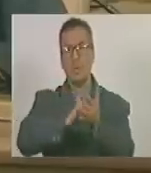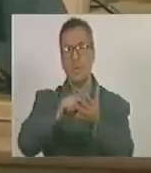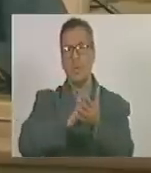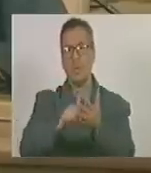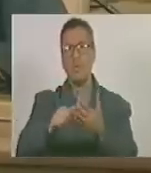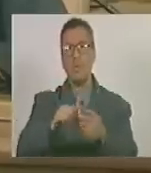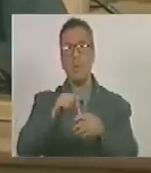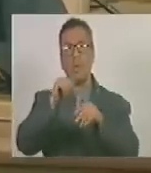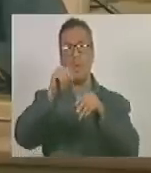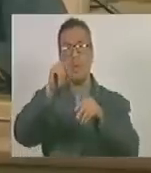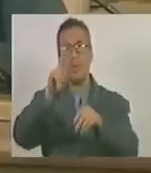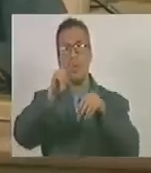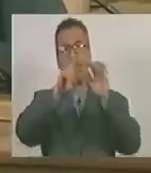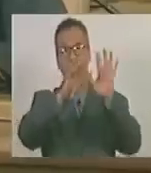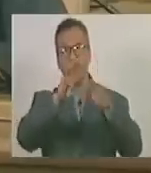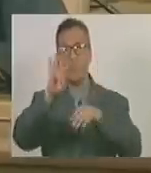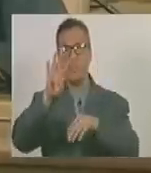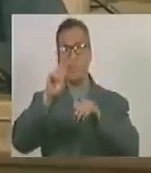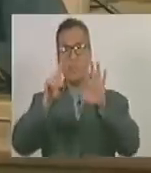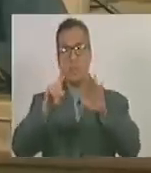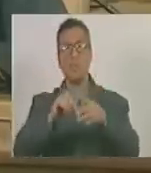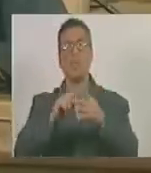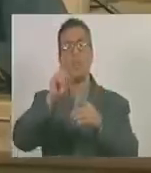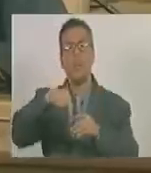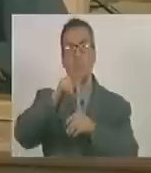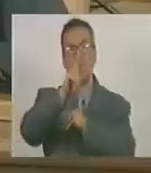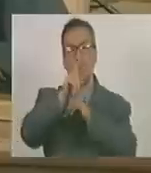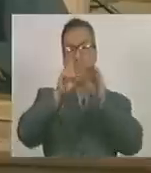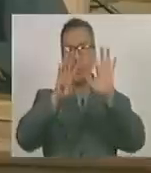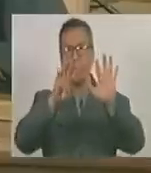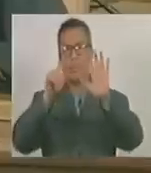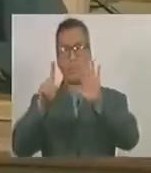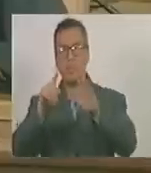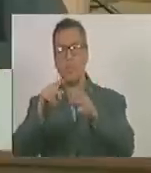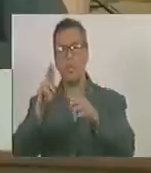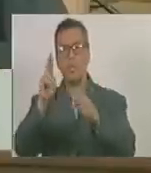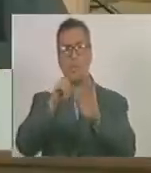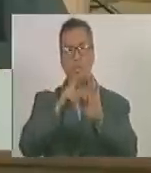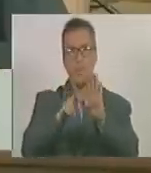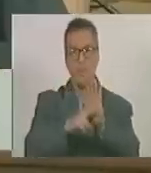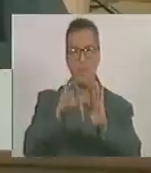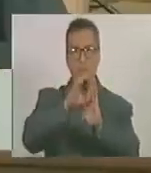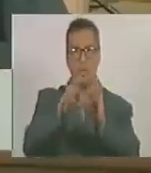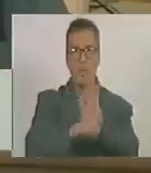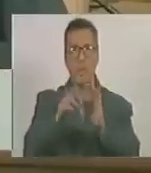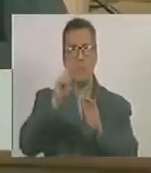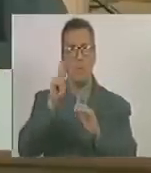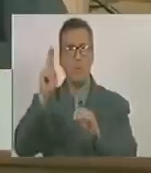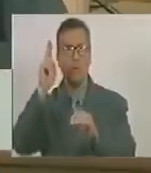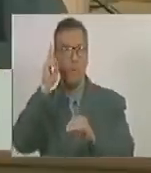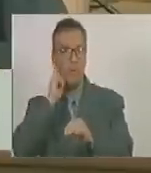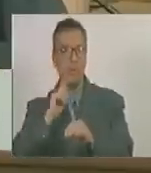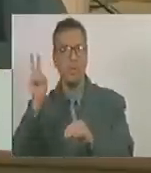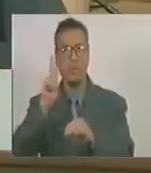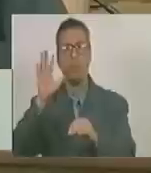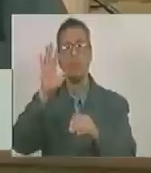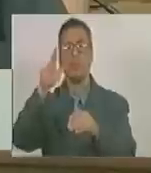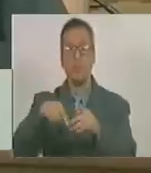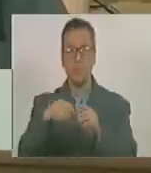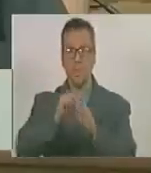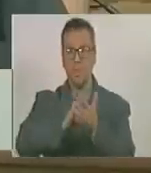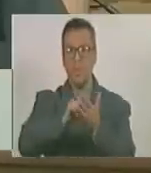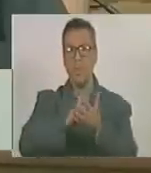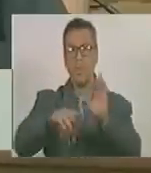establecido en los artículos 295 y 296 de la Constitución de la República Bolivariana de Venezuela, en concordancia con los